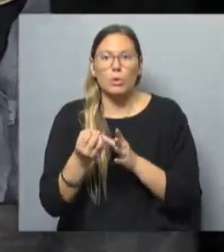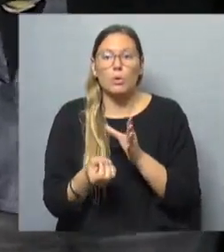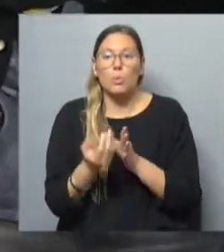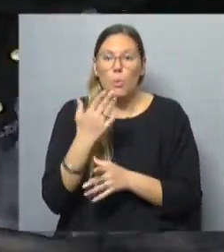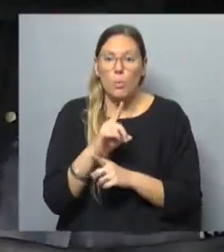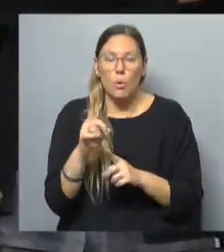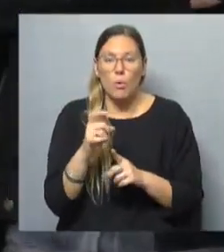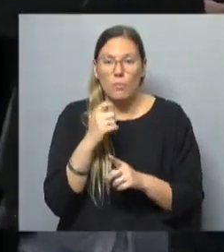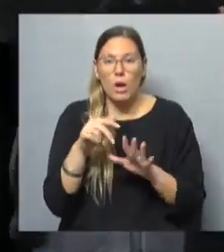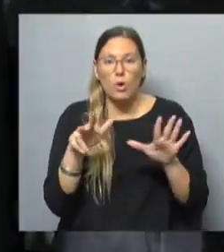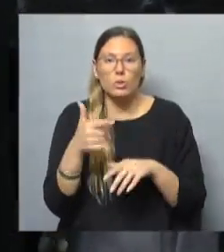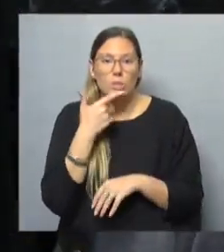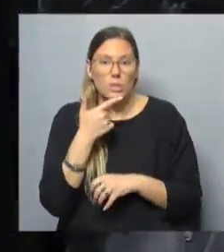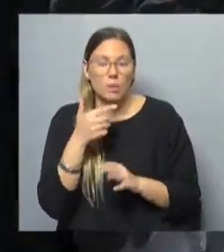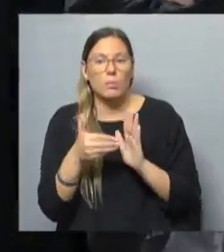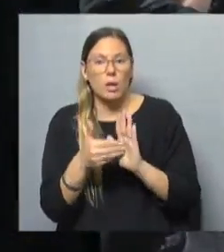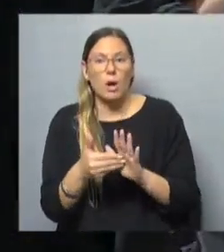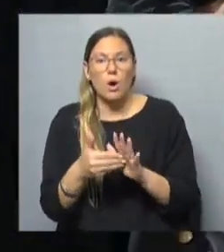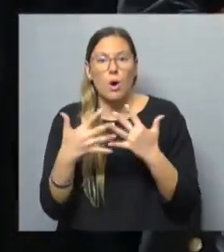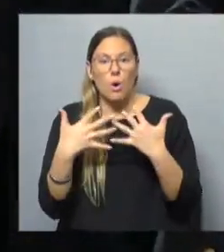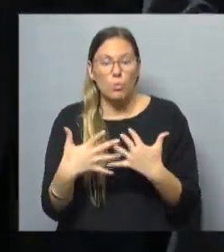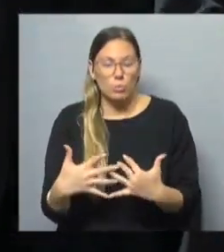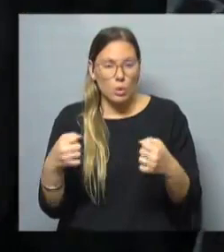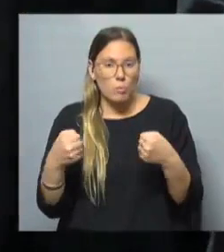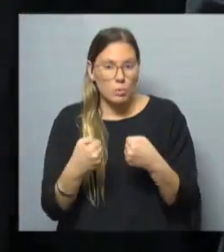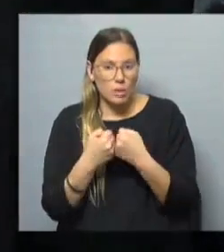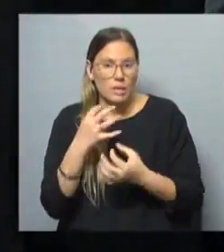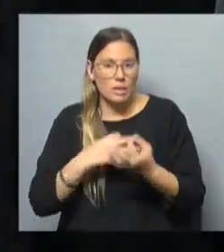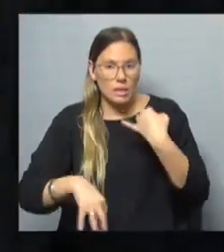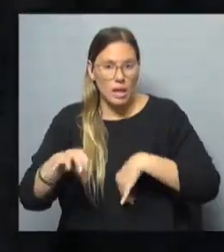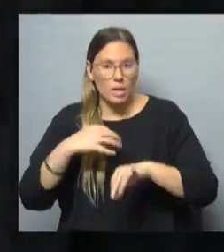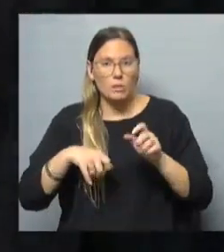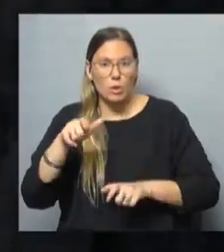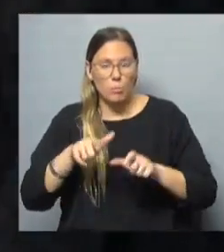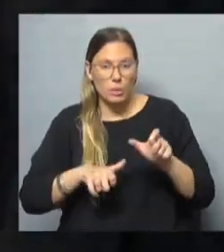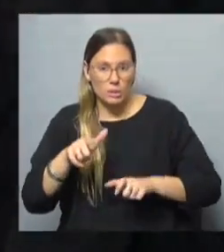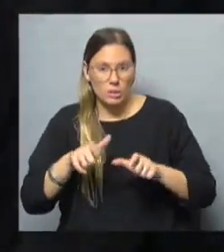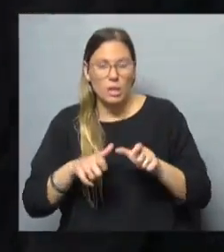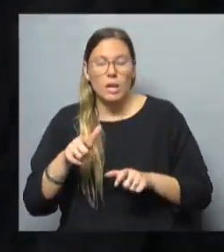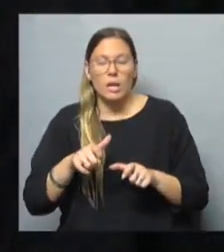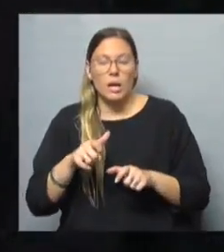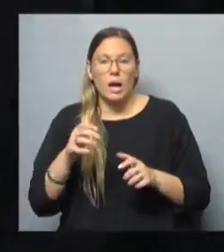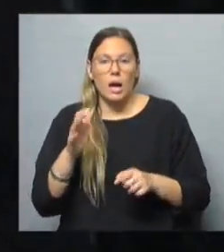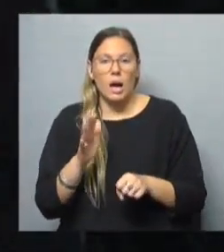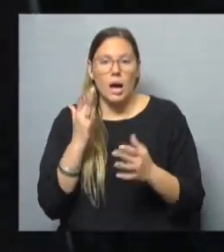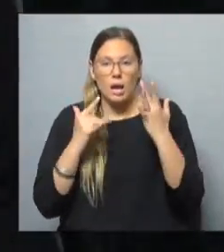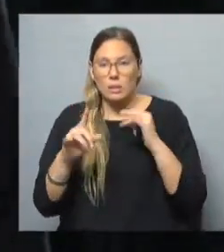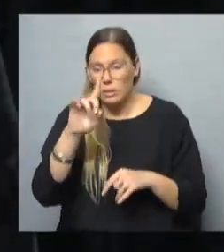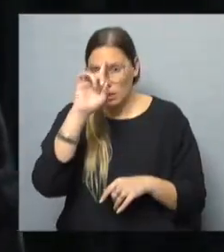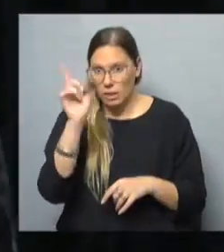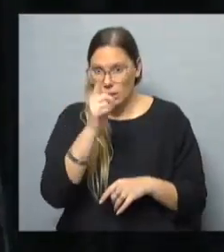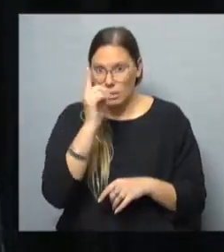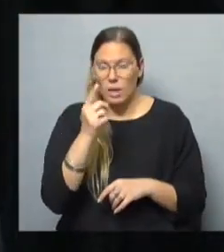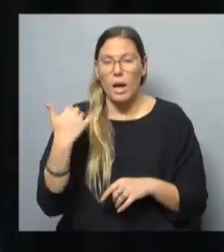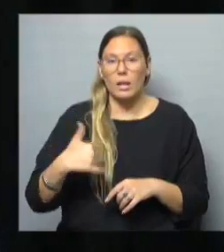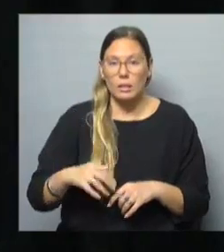que vamos a presentar el 8 de septiembre es un show de improvisación teatral con artistas nacionales y argentinos también. Por acá mismo lo tenemos a Gabriel